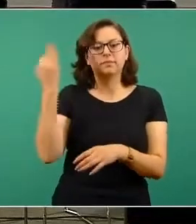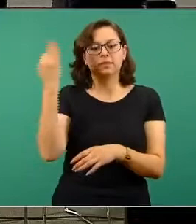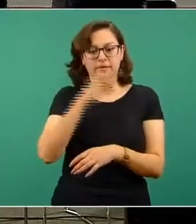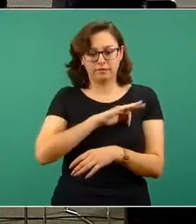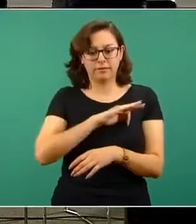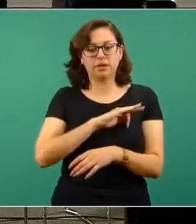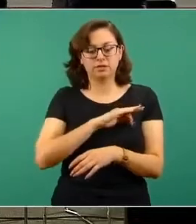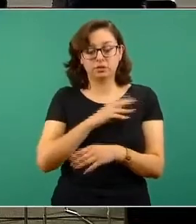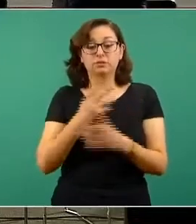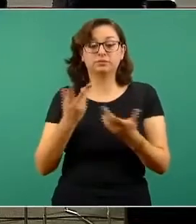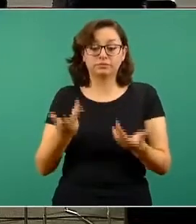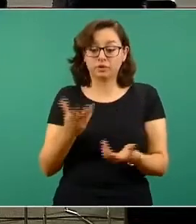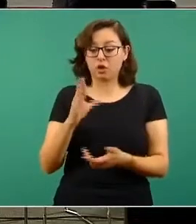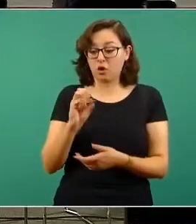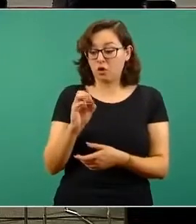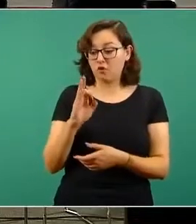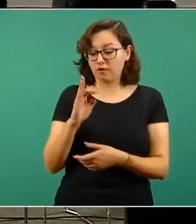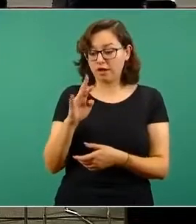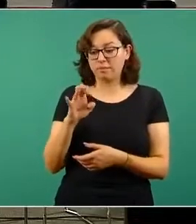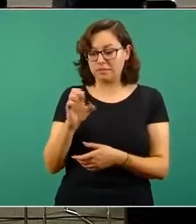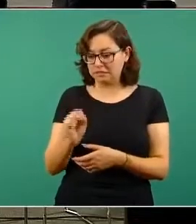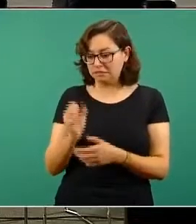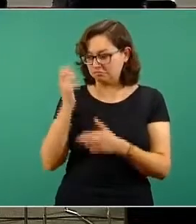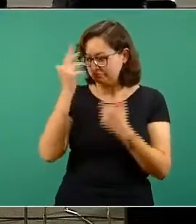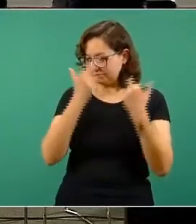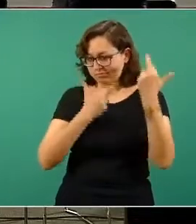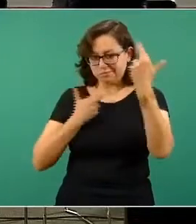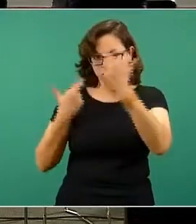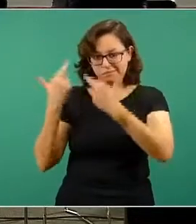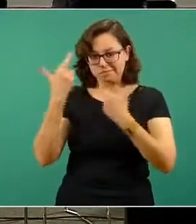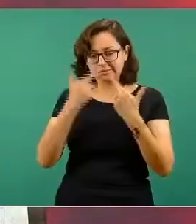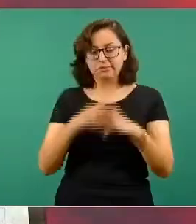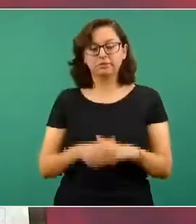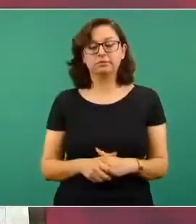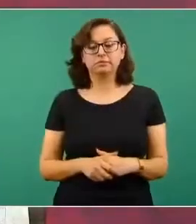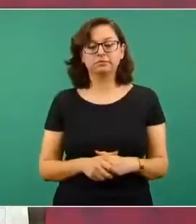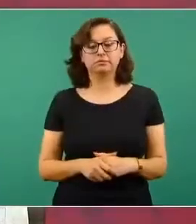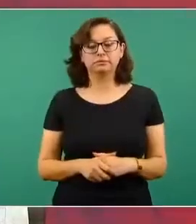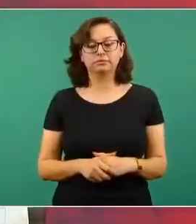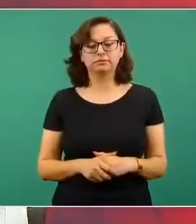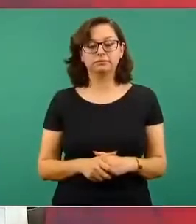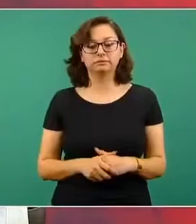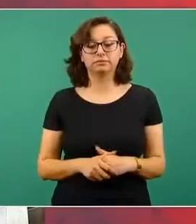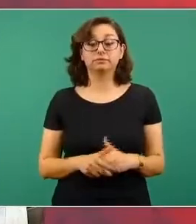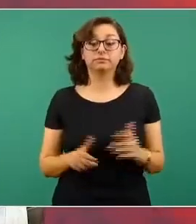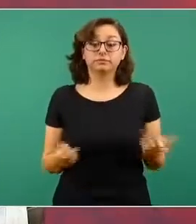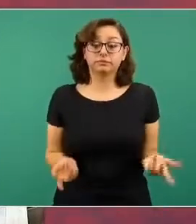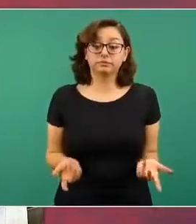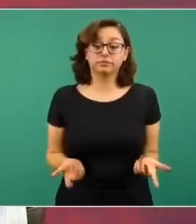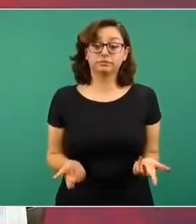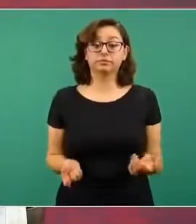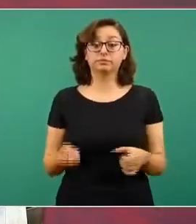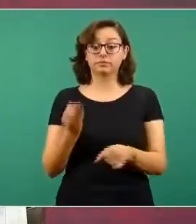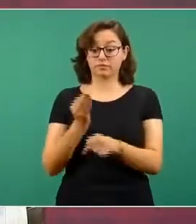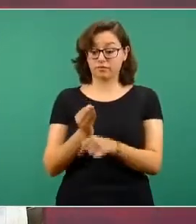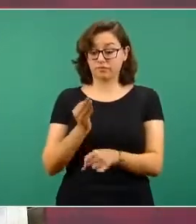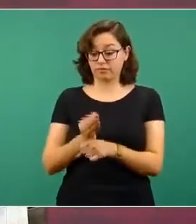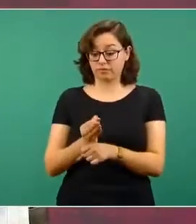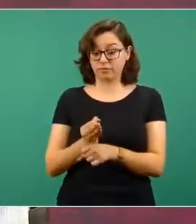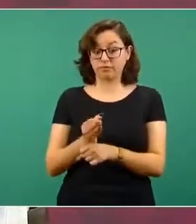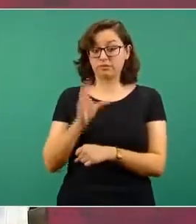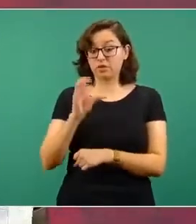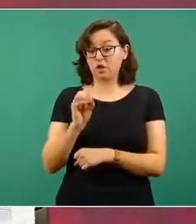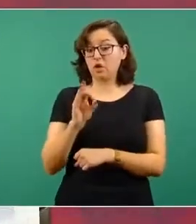por el país y que la COFEPRIS ha revisado. La COFEPRIS en este momento está participando de